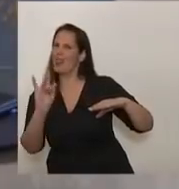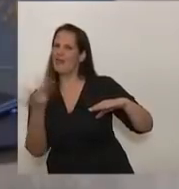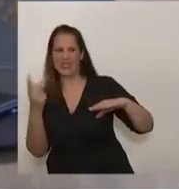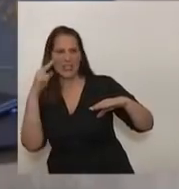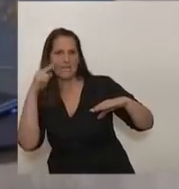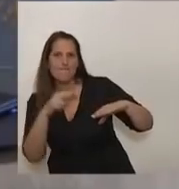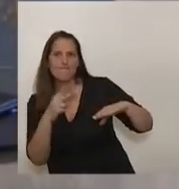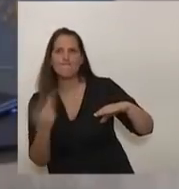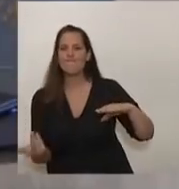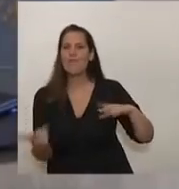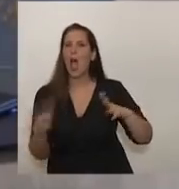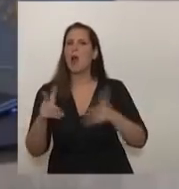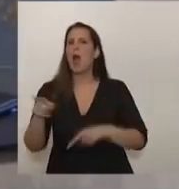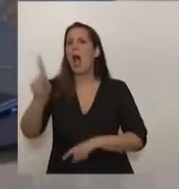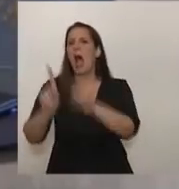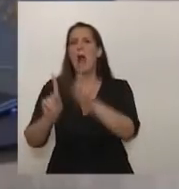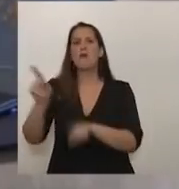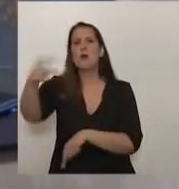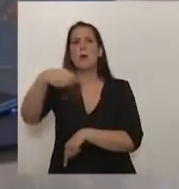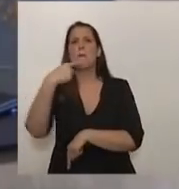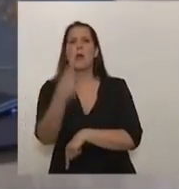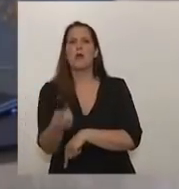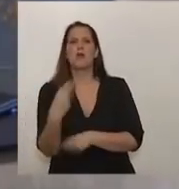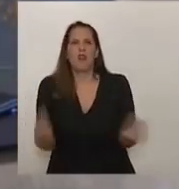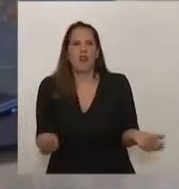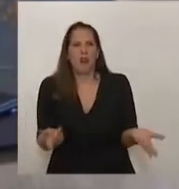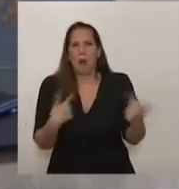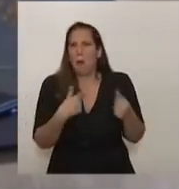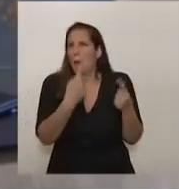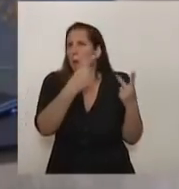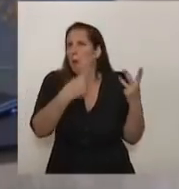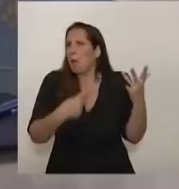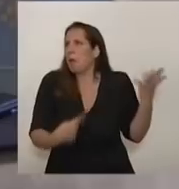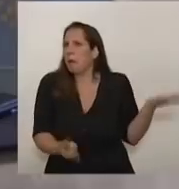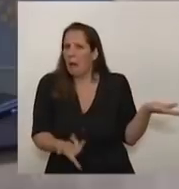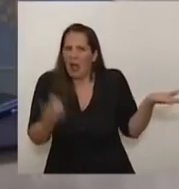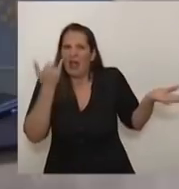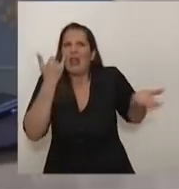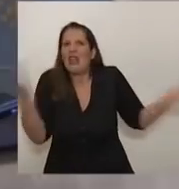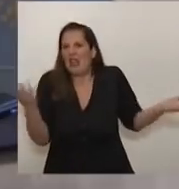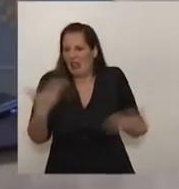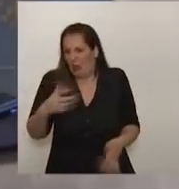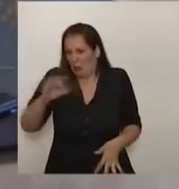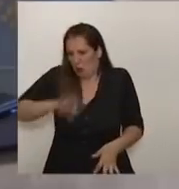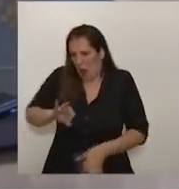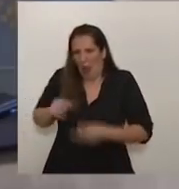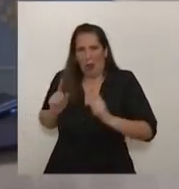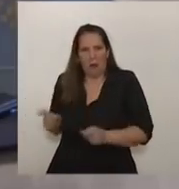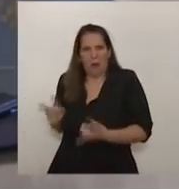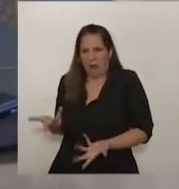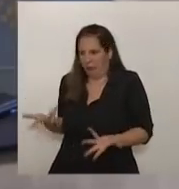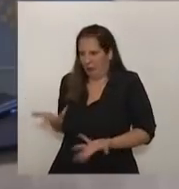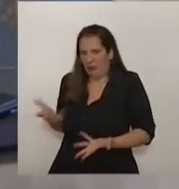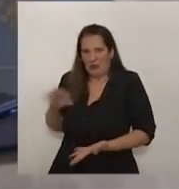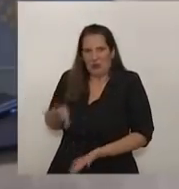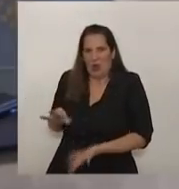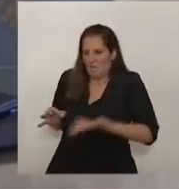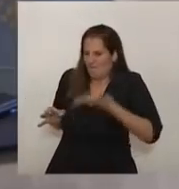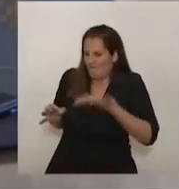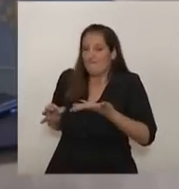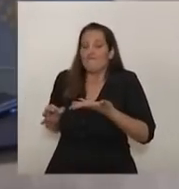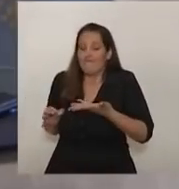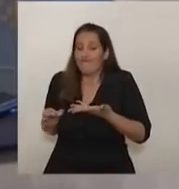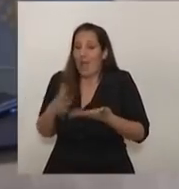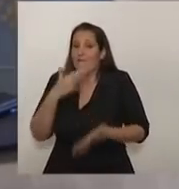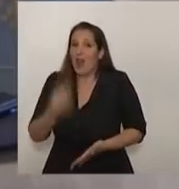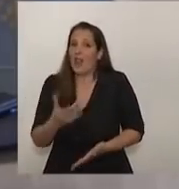preguntarse, ¿qué me importa a mí todo esto si mi salario no mejora? Es cierto, y es una gran frustración para